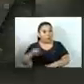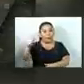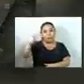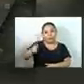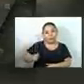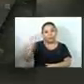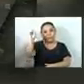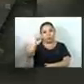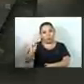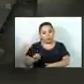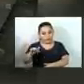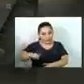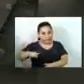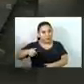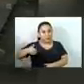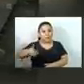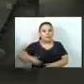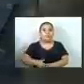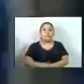octubre del presente año